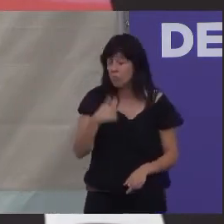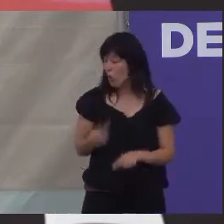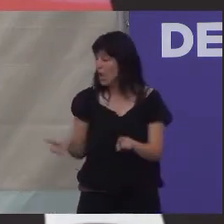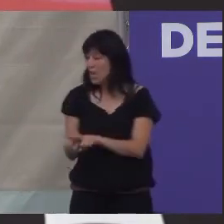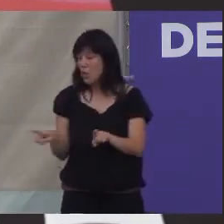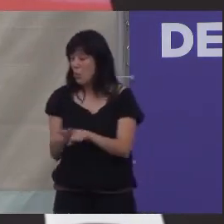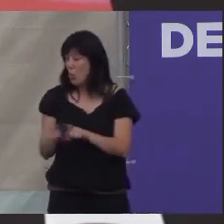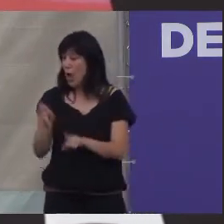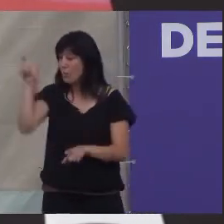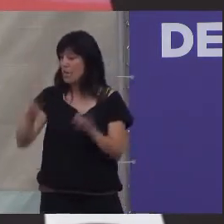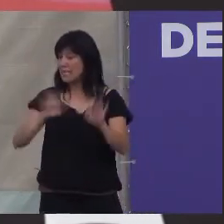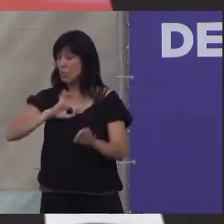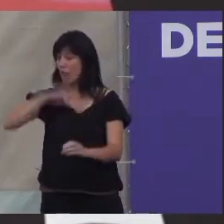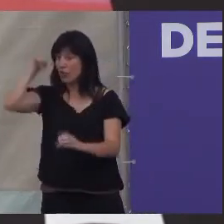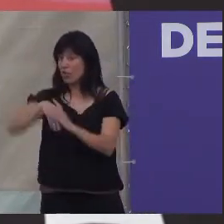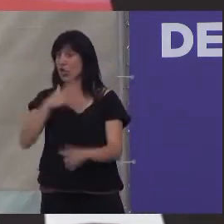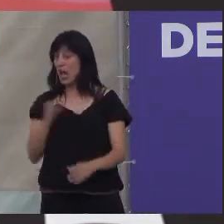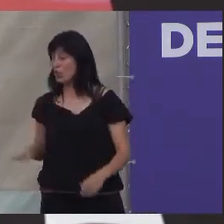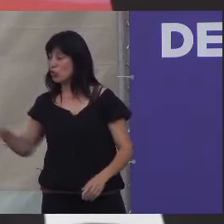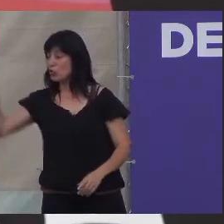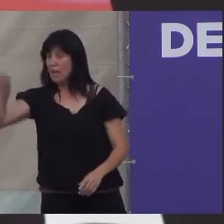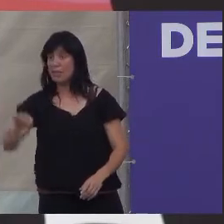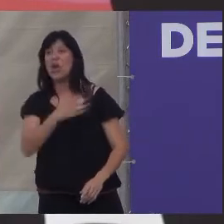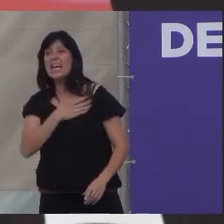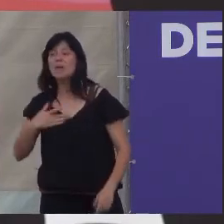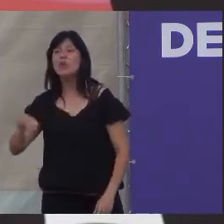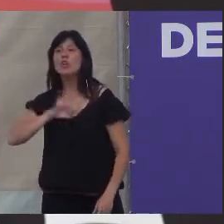regidores de Podem, volem ser regidores de Podem.